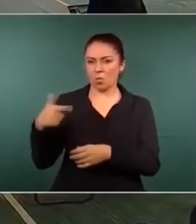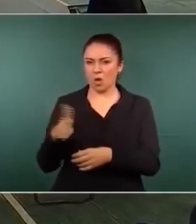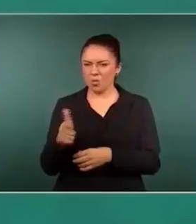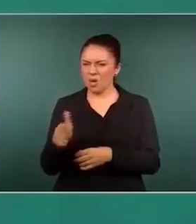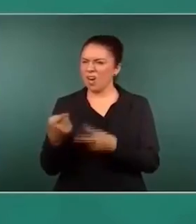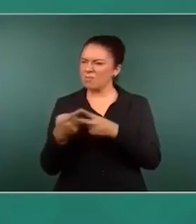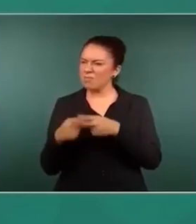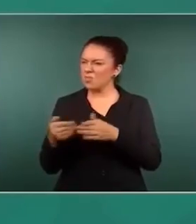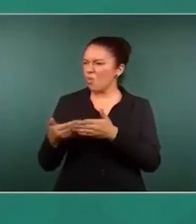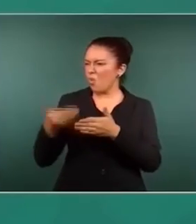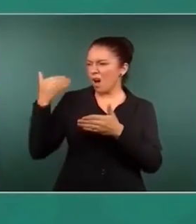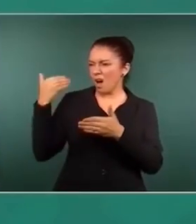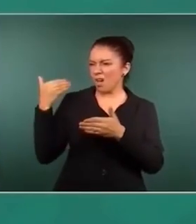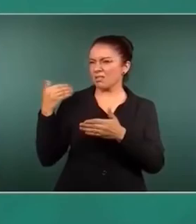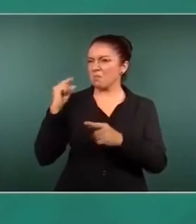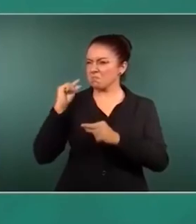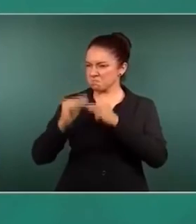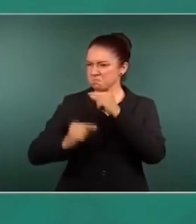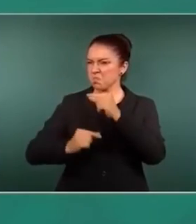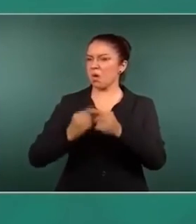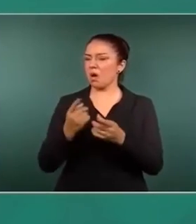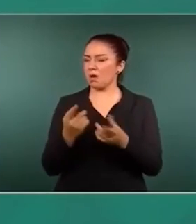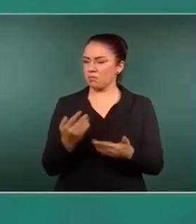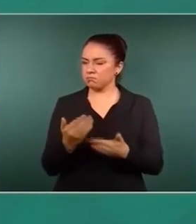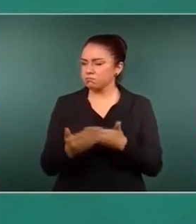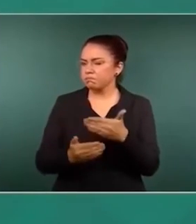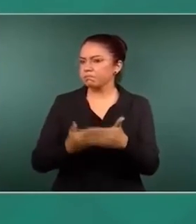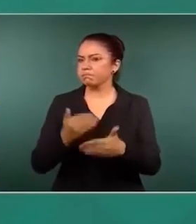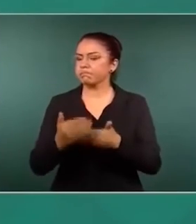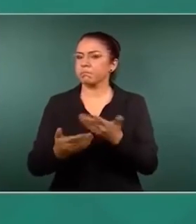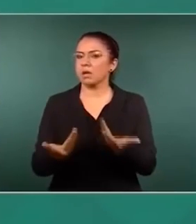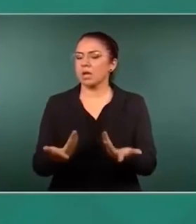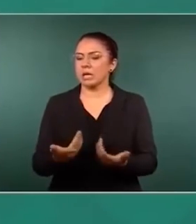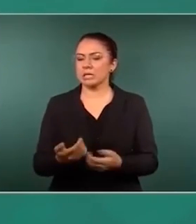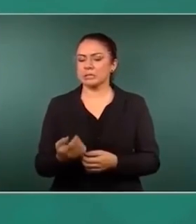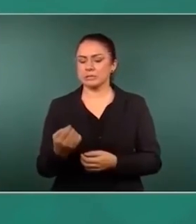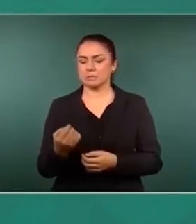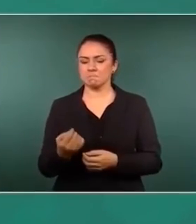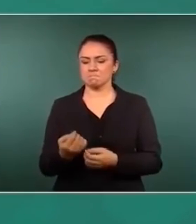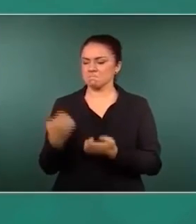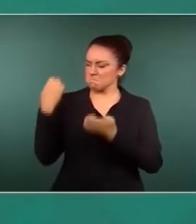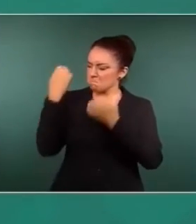con la capital mexicana, es conocido por la huida en 2015 del narcotraficante